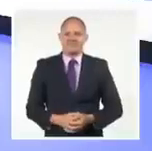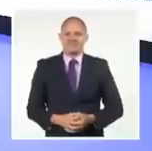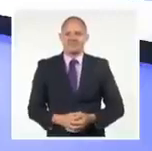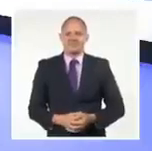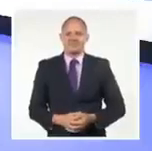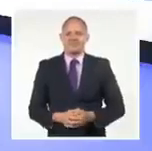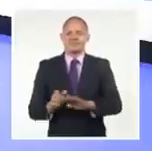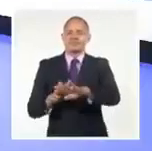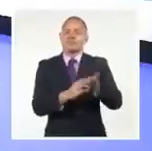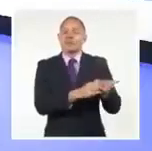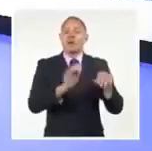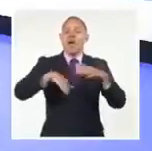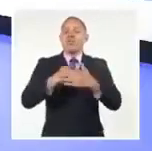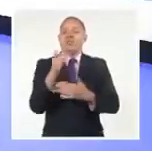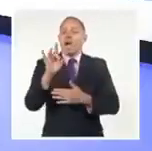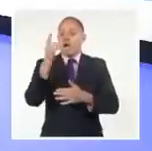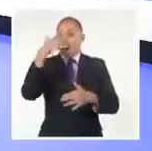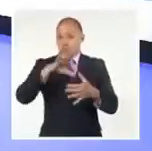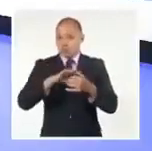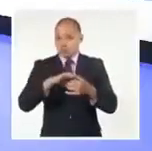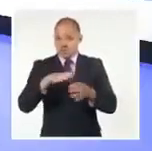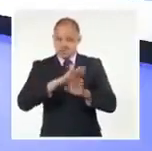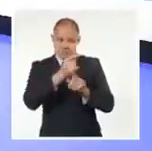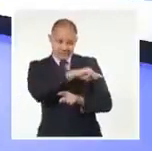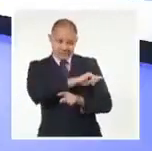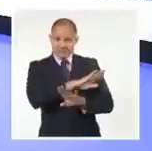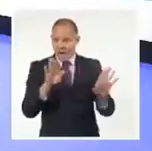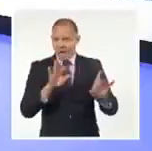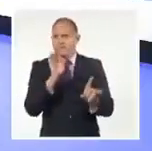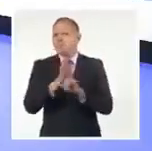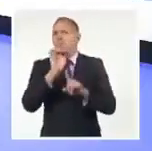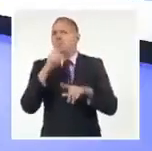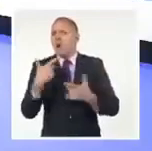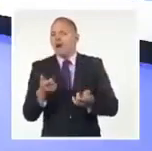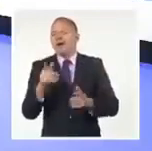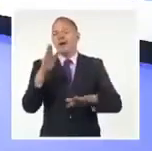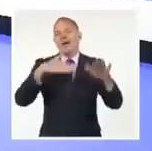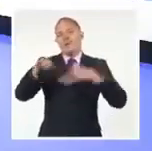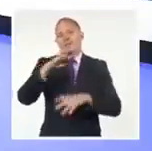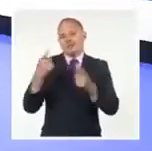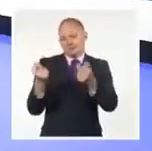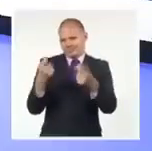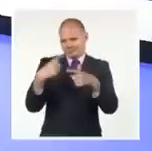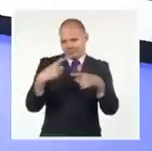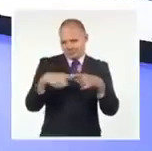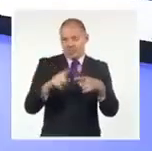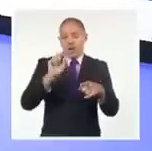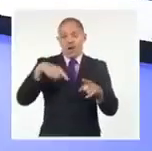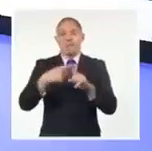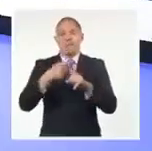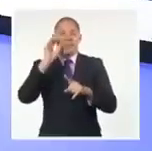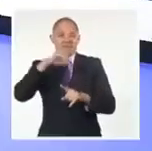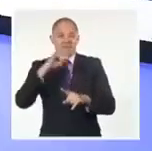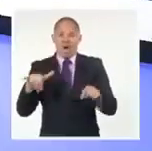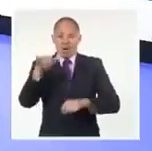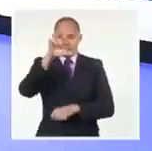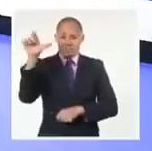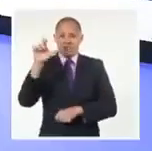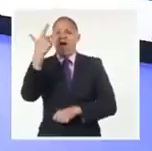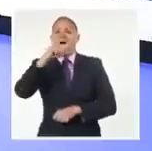El pasado 15 de agosto entraron en vigor las normas jurídicas del Ministerio de Finanzas y Precios y la Aduana General de la República que